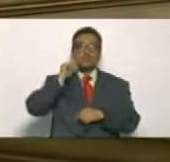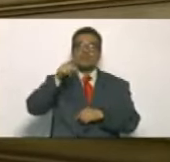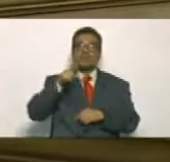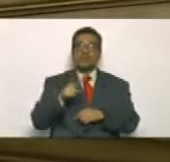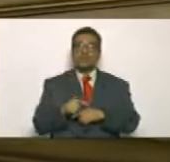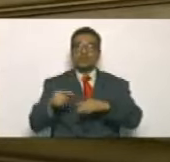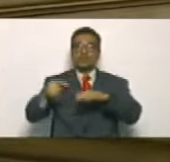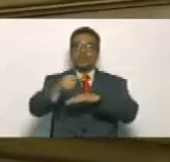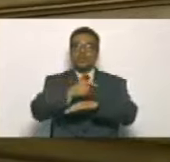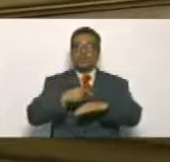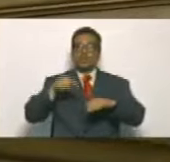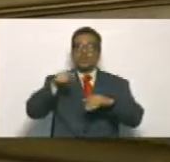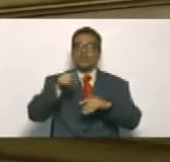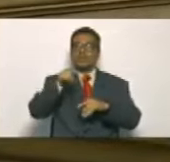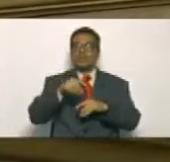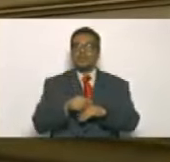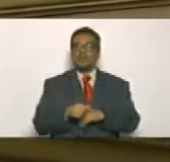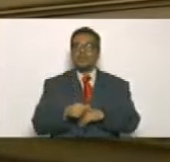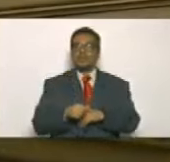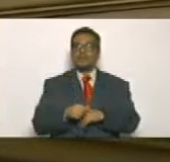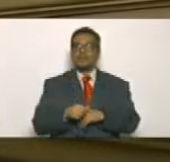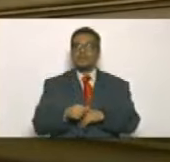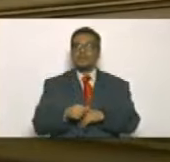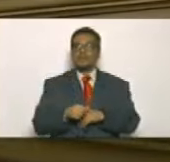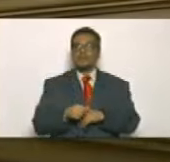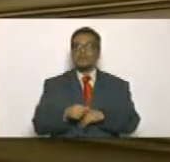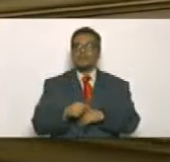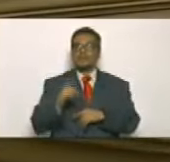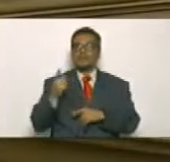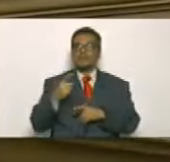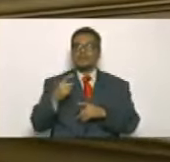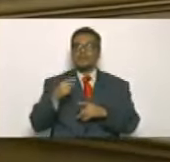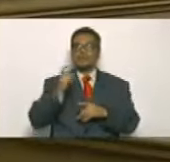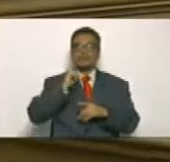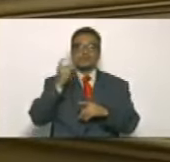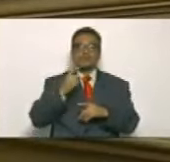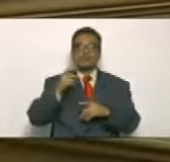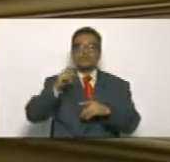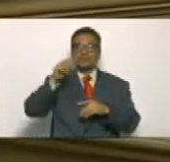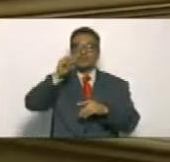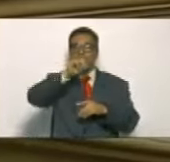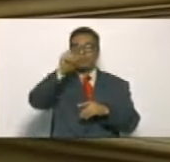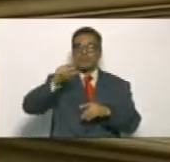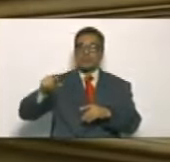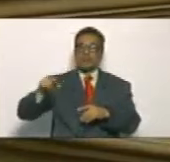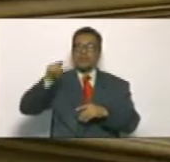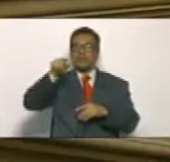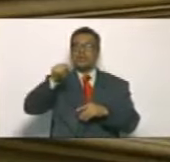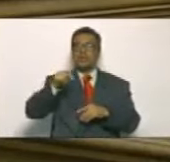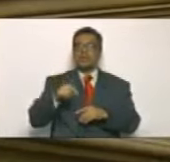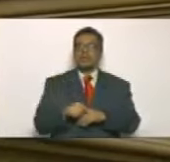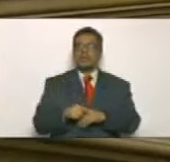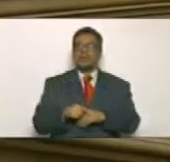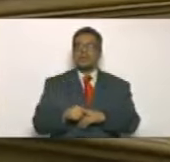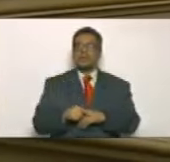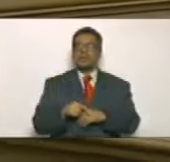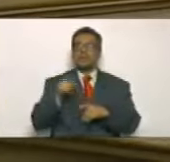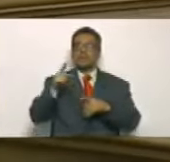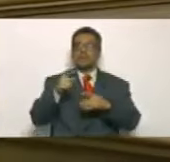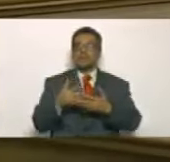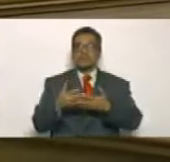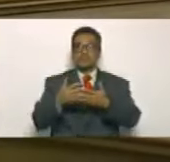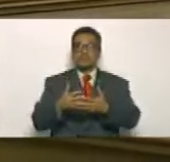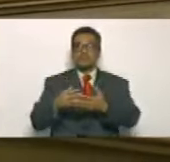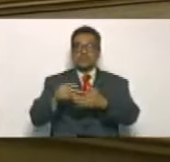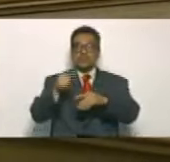fue gobernador de la antigua Guayana, de ese territorio. Fue